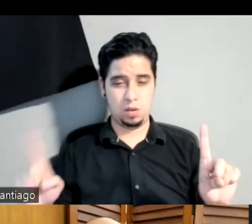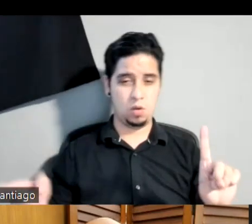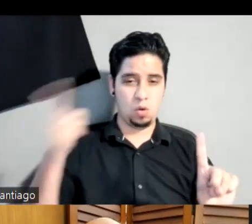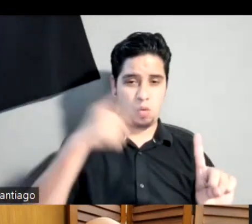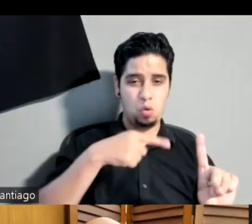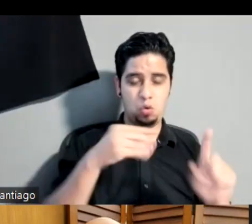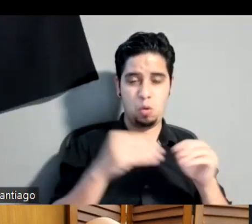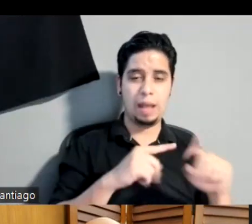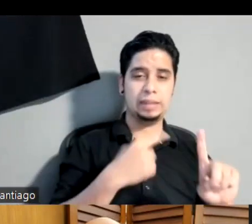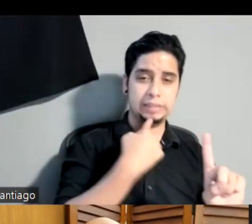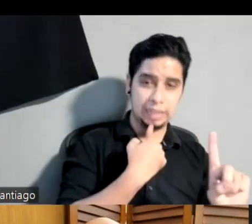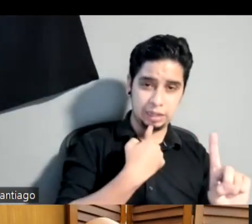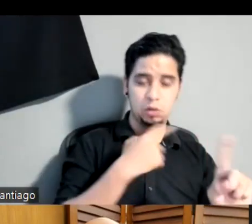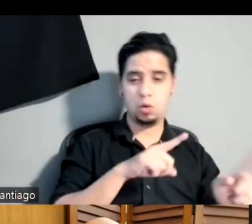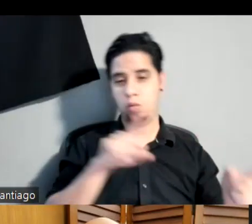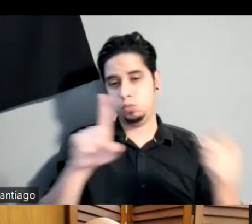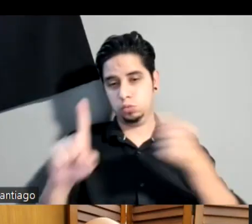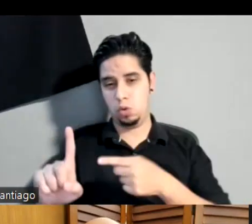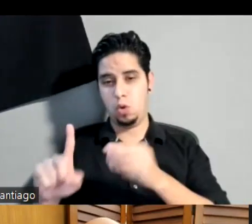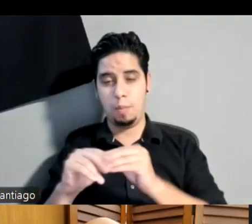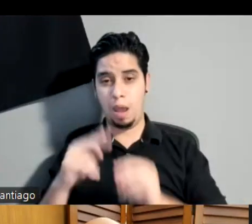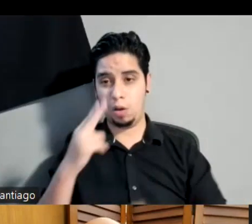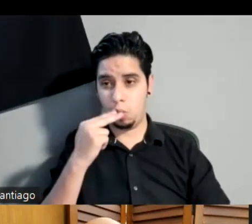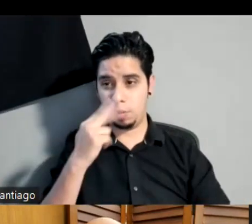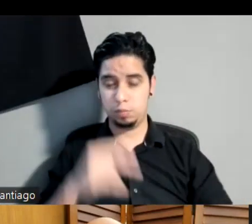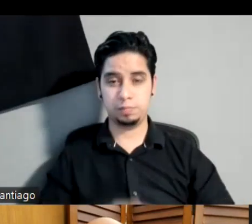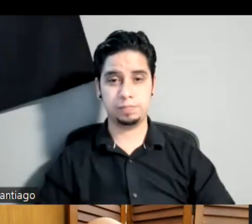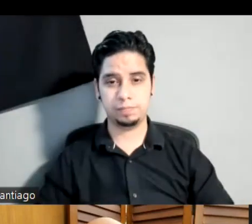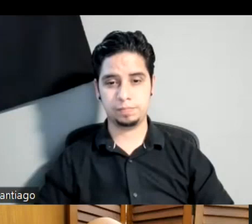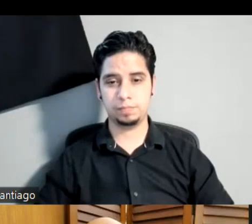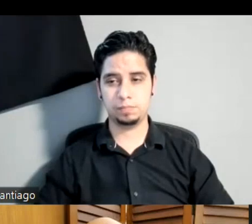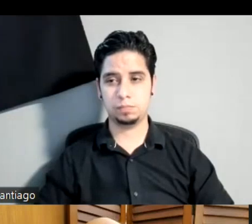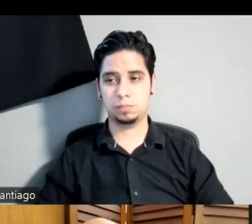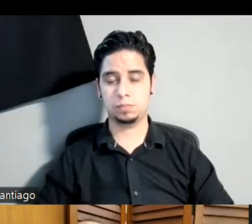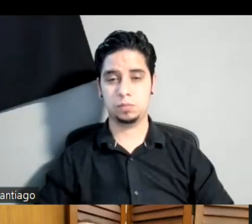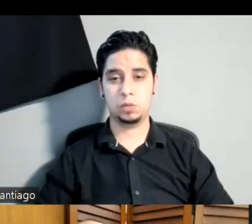más serio, el otro es más cómico, más hacia la comedia. Pero son tres, porque el actor